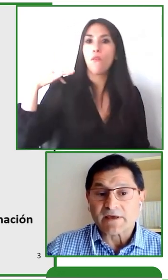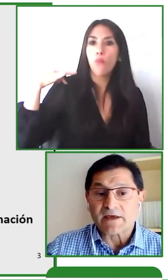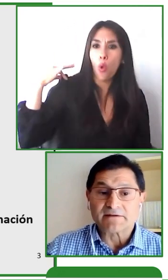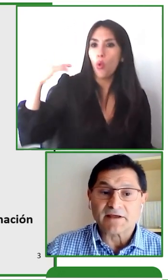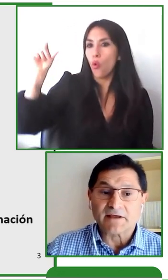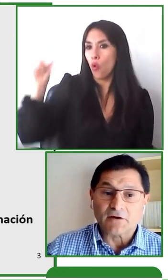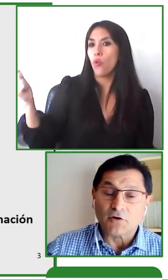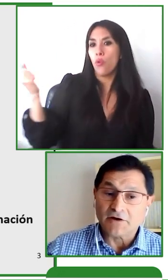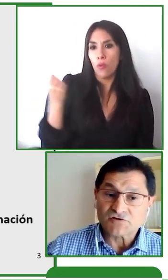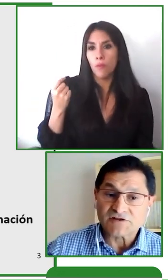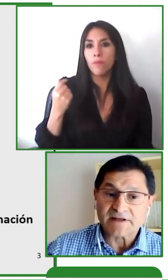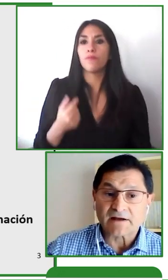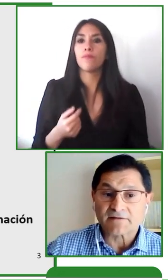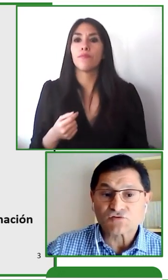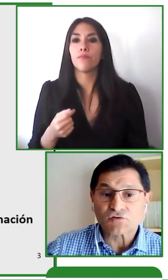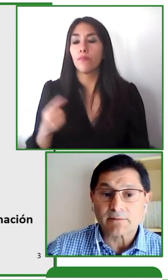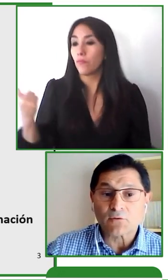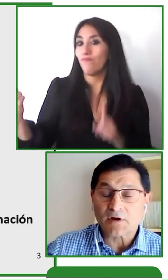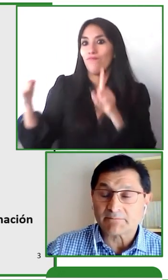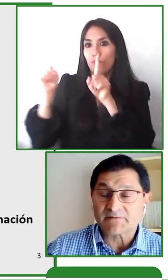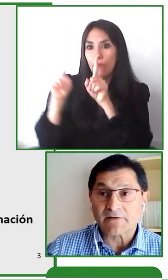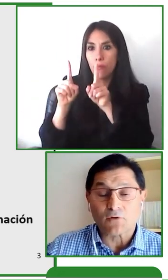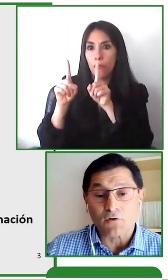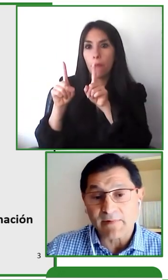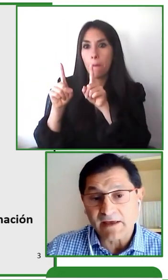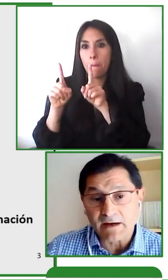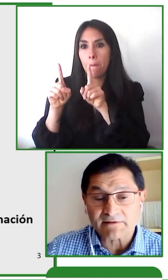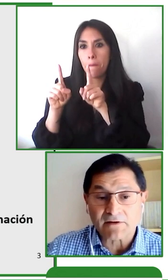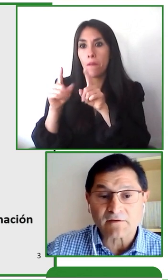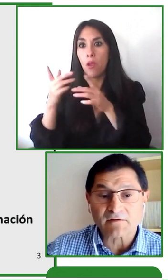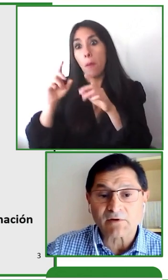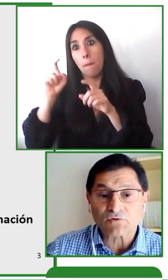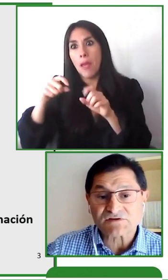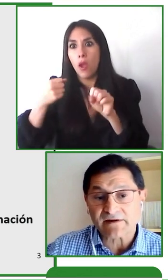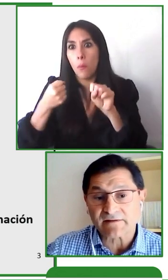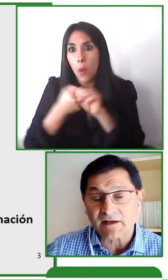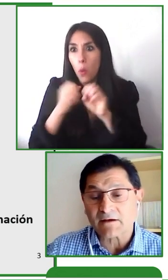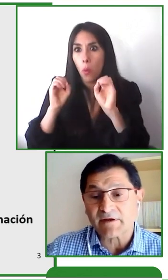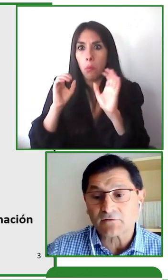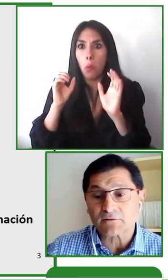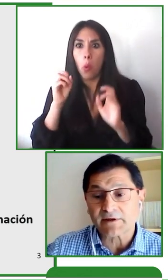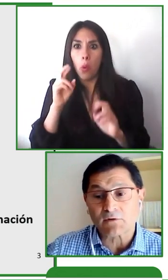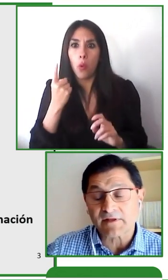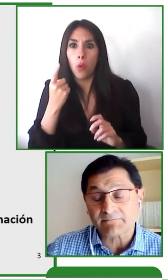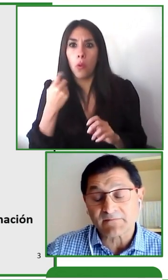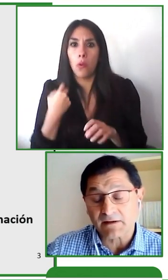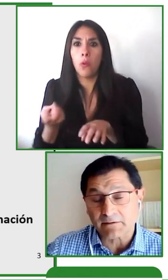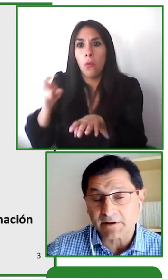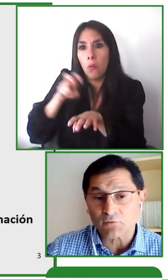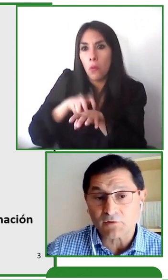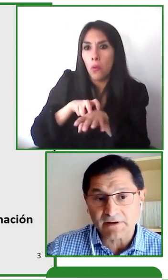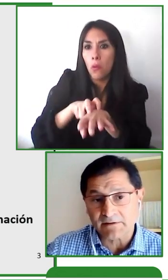puedan acompañarte, hoy no se tenga acceso al vehículo adaptado o me haya levantado 10 minutos tarde y haya pedido